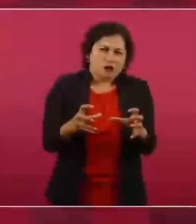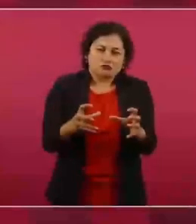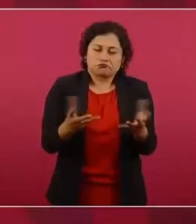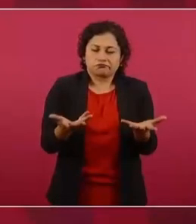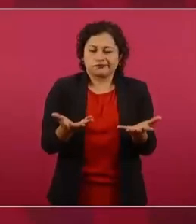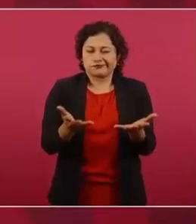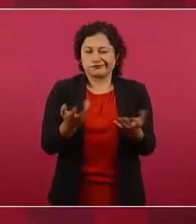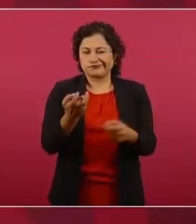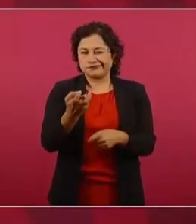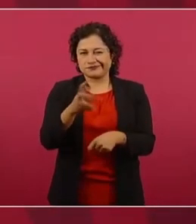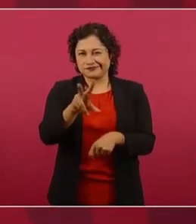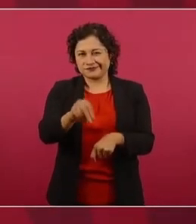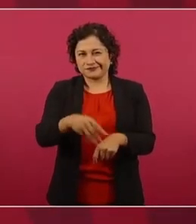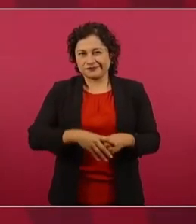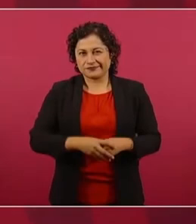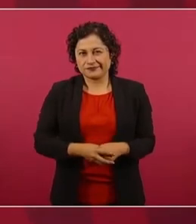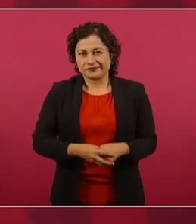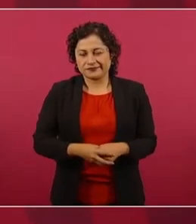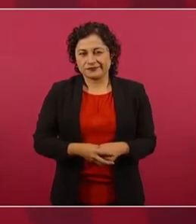Y que